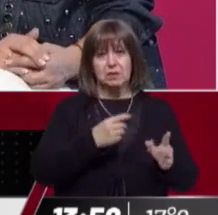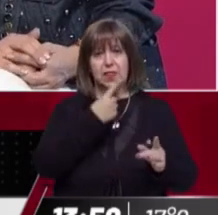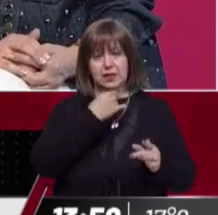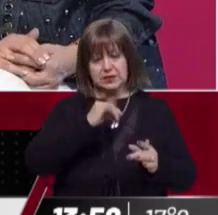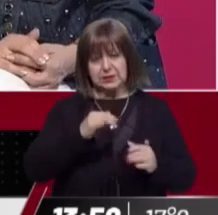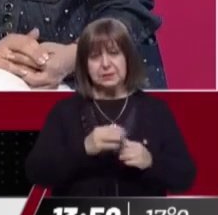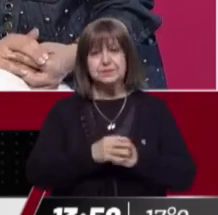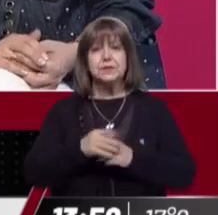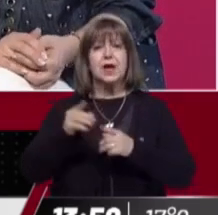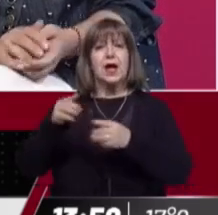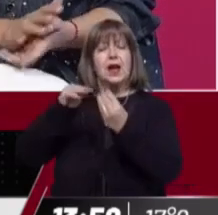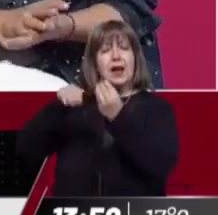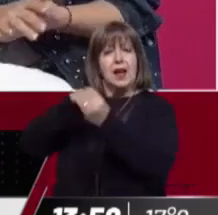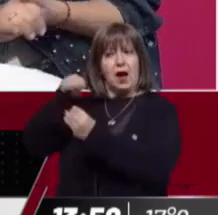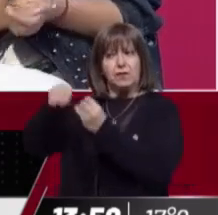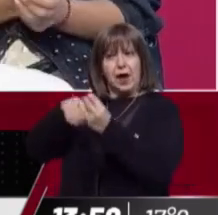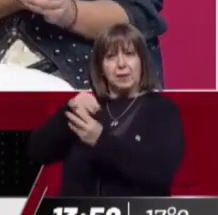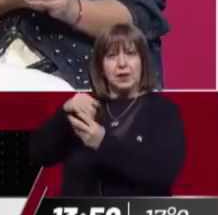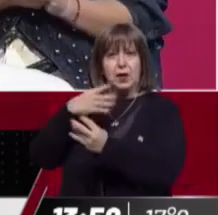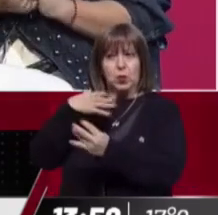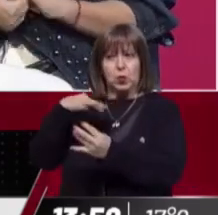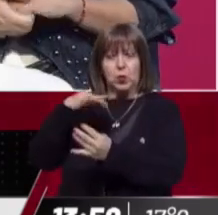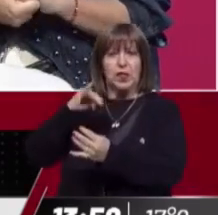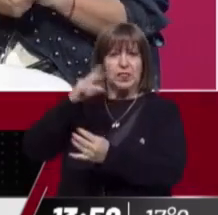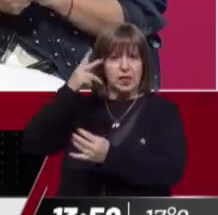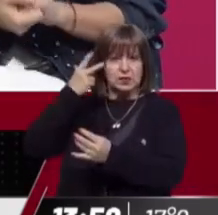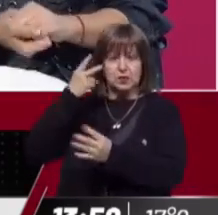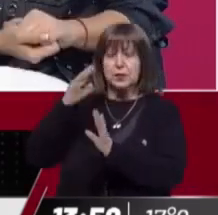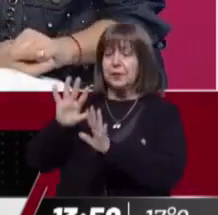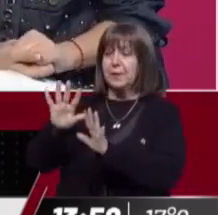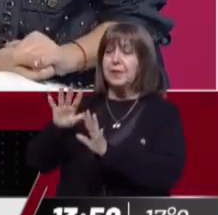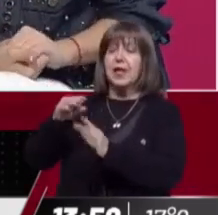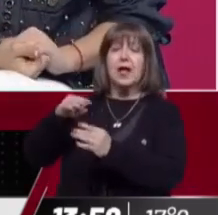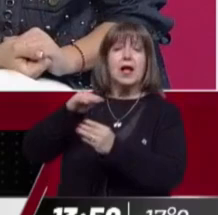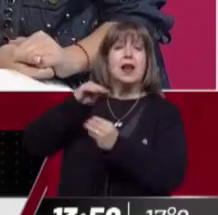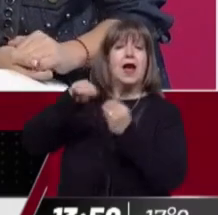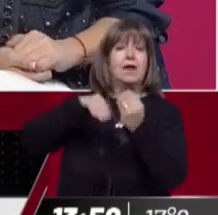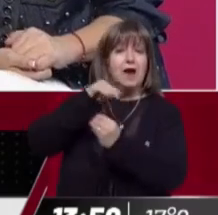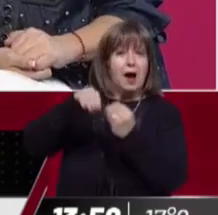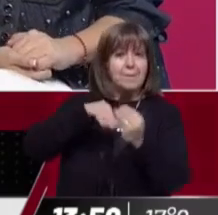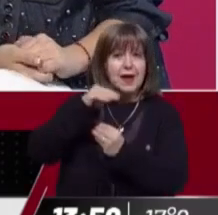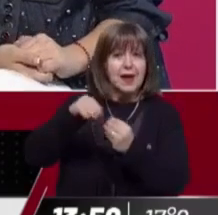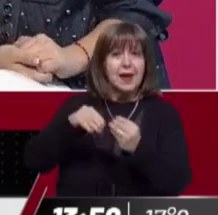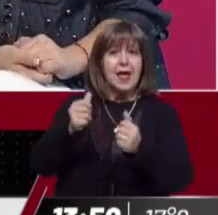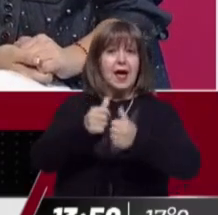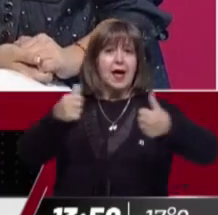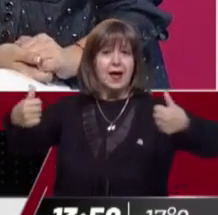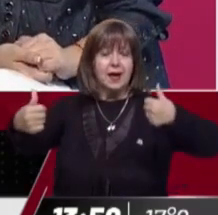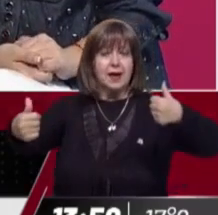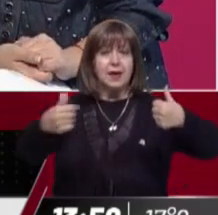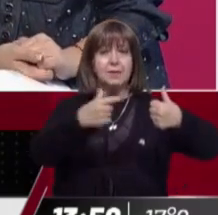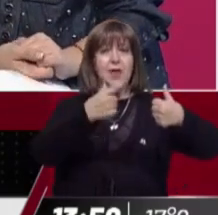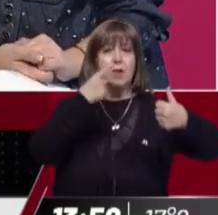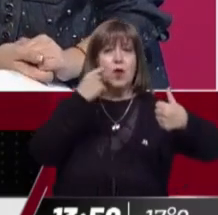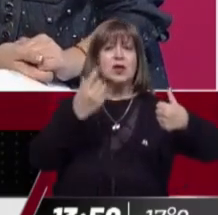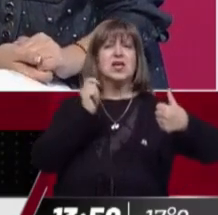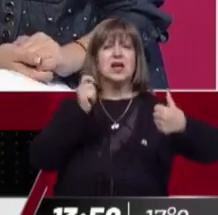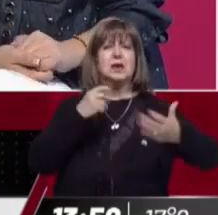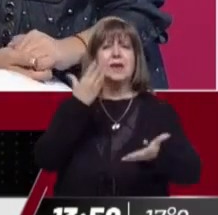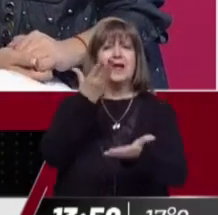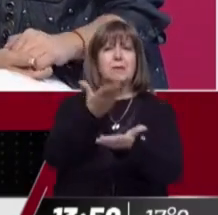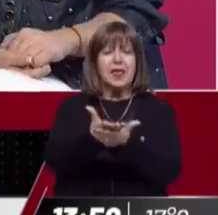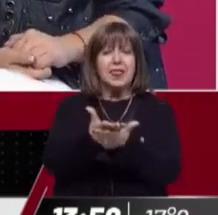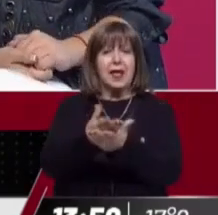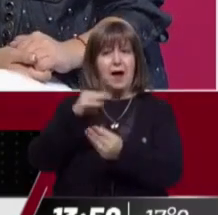nosotros. Los bien, padres son de... muchas denuncias, verdaderamente. Los padres, perdón, los padres de los chicos, con respecto a la restricción, ¿quién la presenta? ¿Autoridades de la escuela? ¿Los